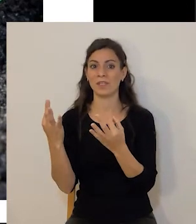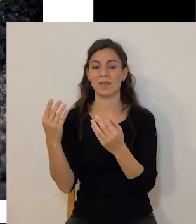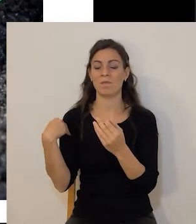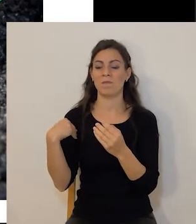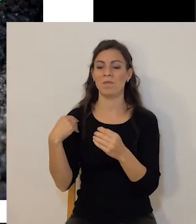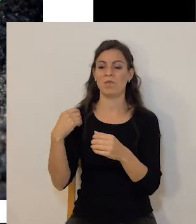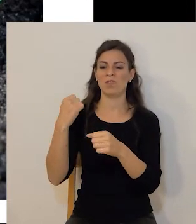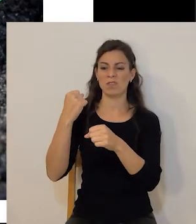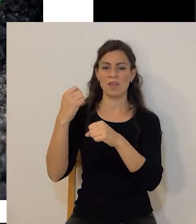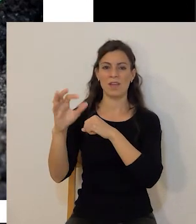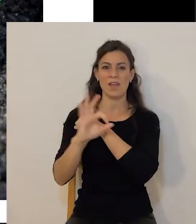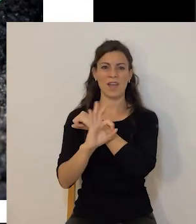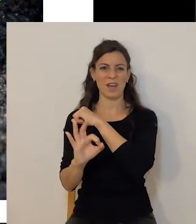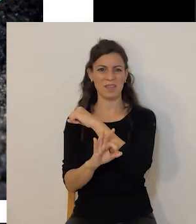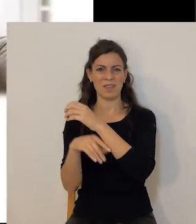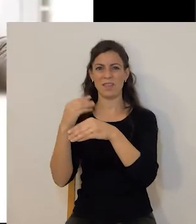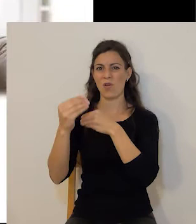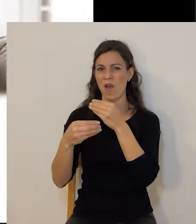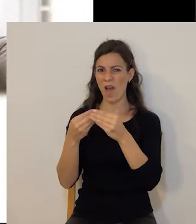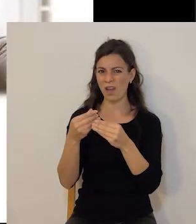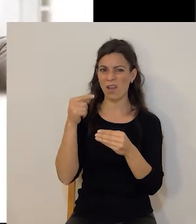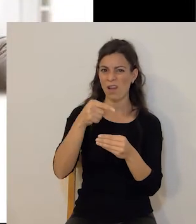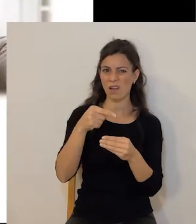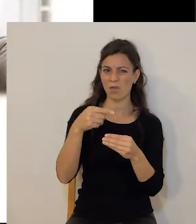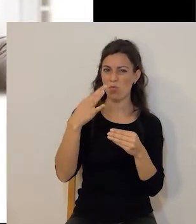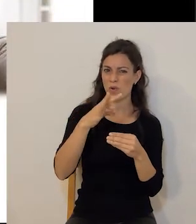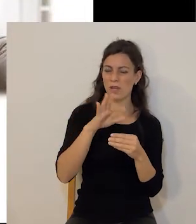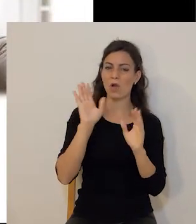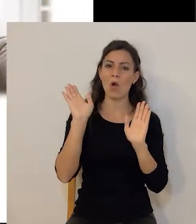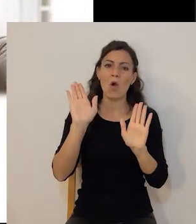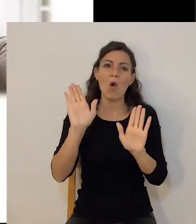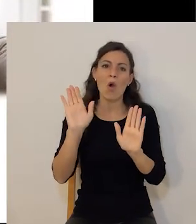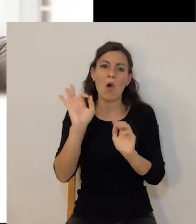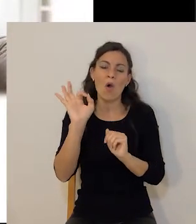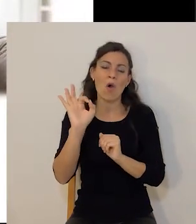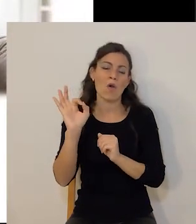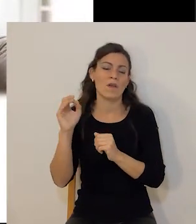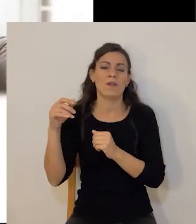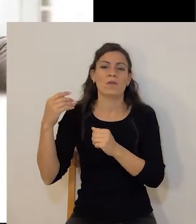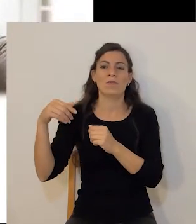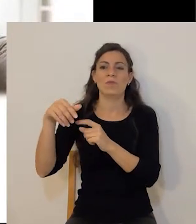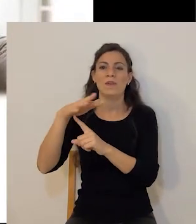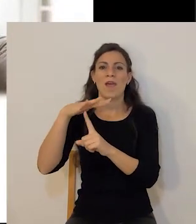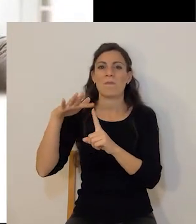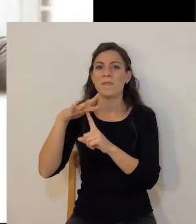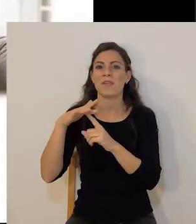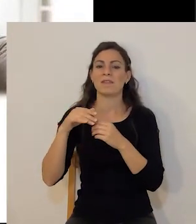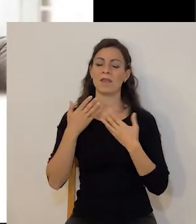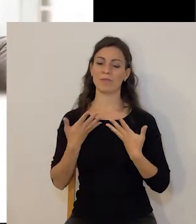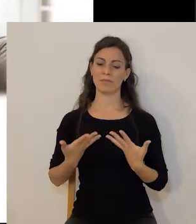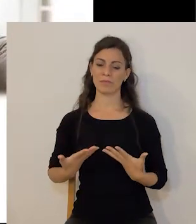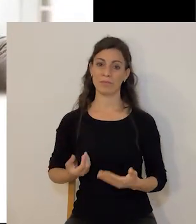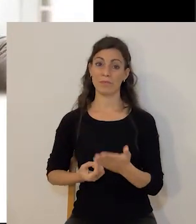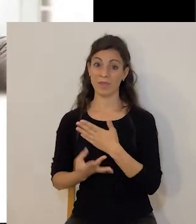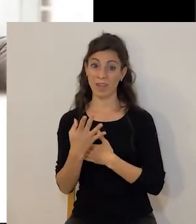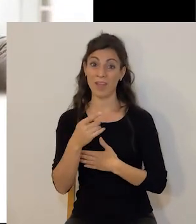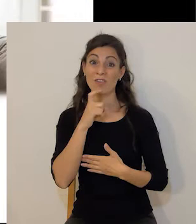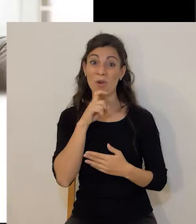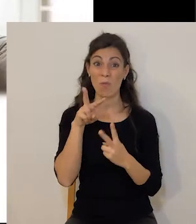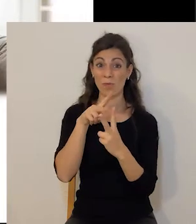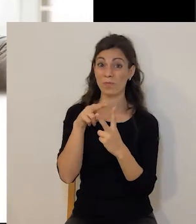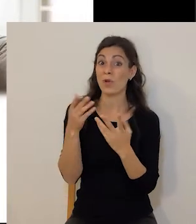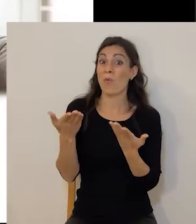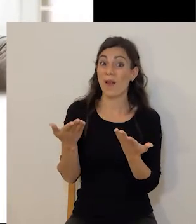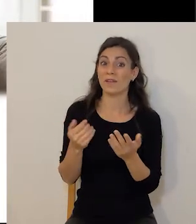sus tareas o en el que haya un ambiente relajado. Entonces, vamos a adentrarnos en eso, pero